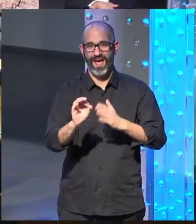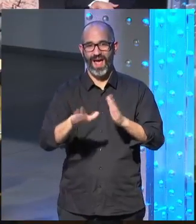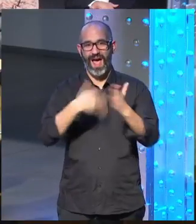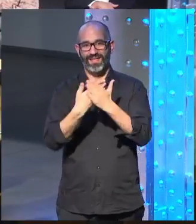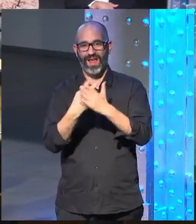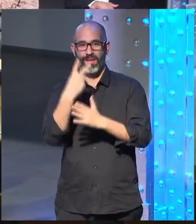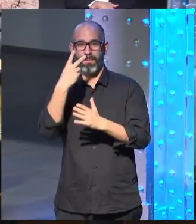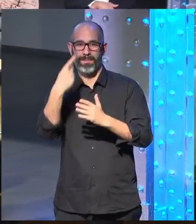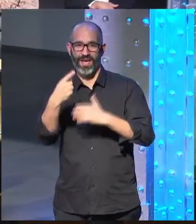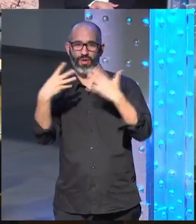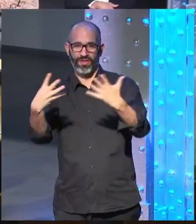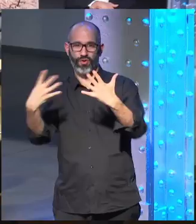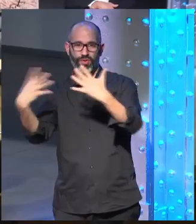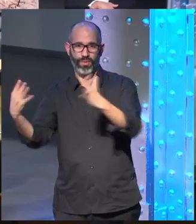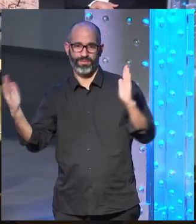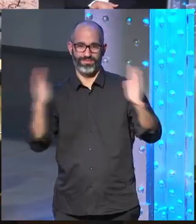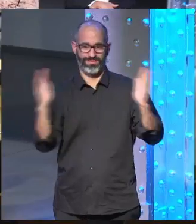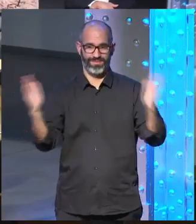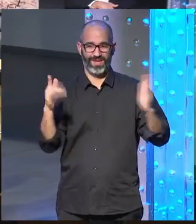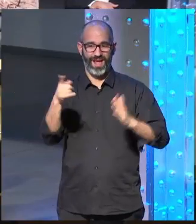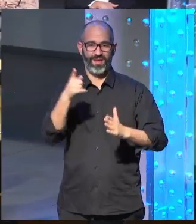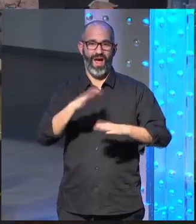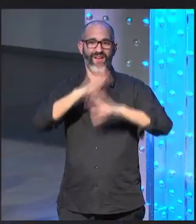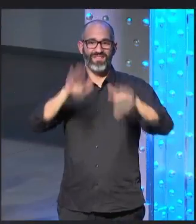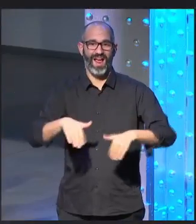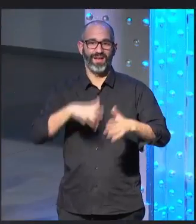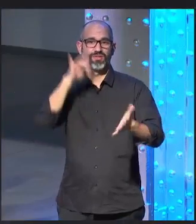entre 1980 y 1999 y que por lo tanto alcanzó la madurez